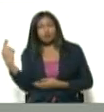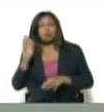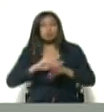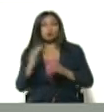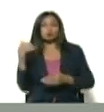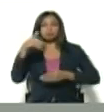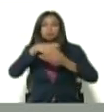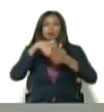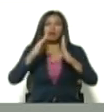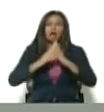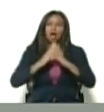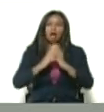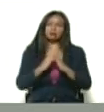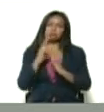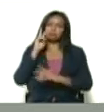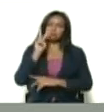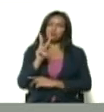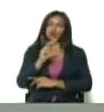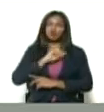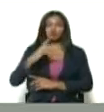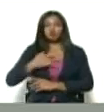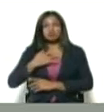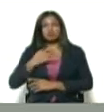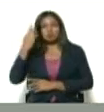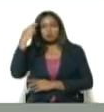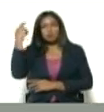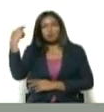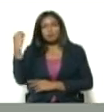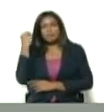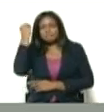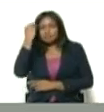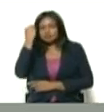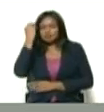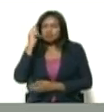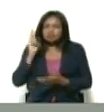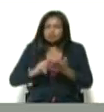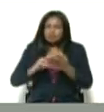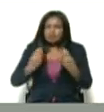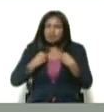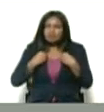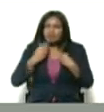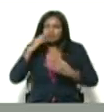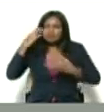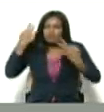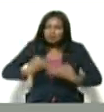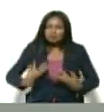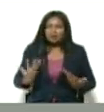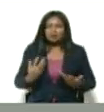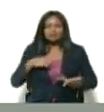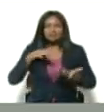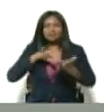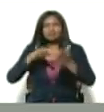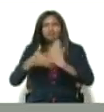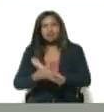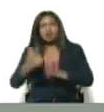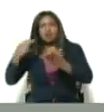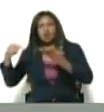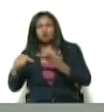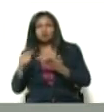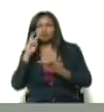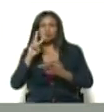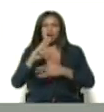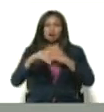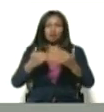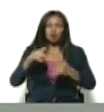en casa hoy, estamos reflexionando, estamos pensando sobre nuestra vida, estamos pensando sobre las cosas que están ocurriendo y